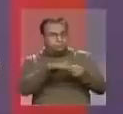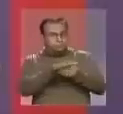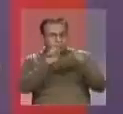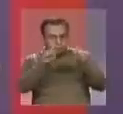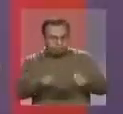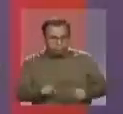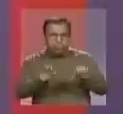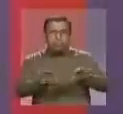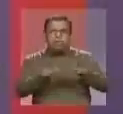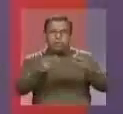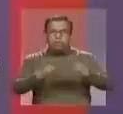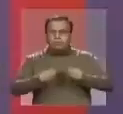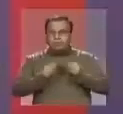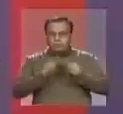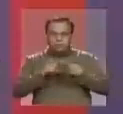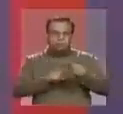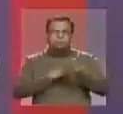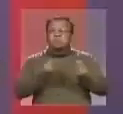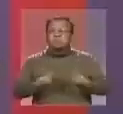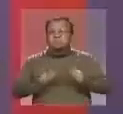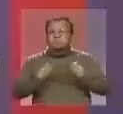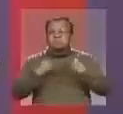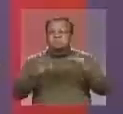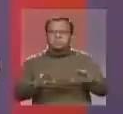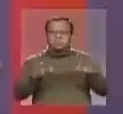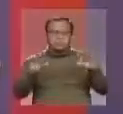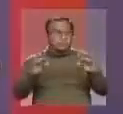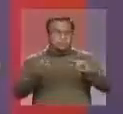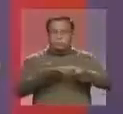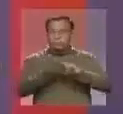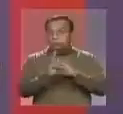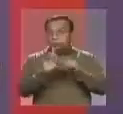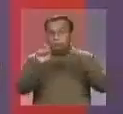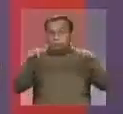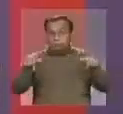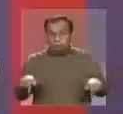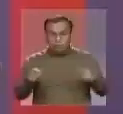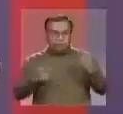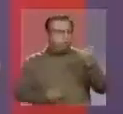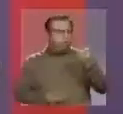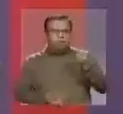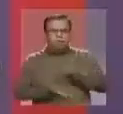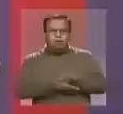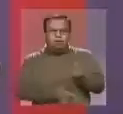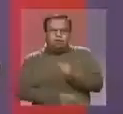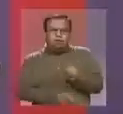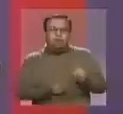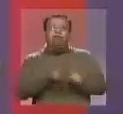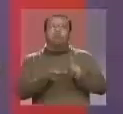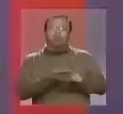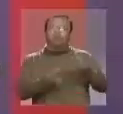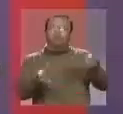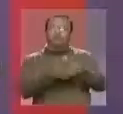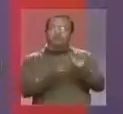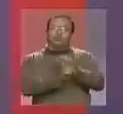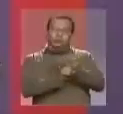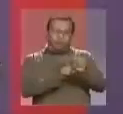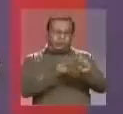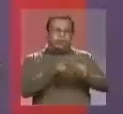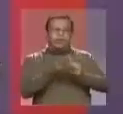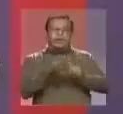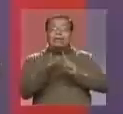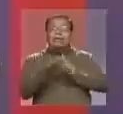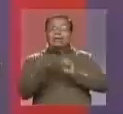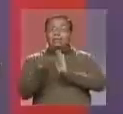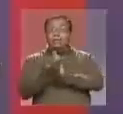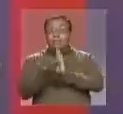que haya calidad de vida, y para que haya calidad de vida no solo está el factor económico, sino también el social, el